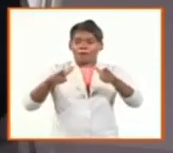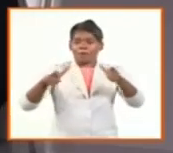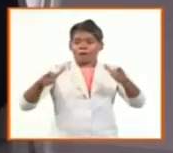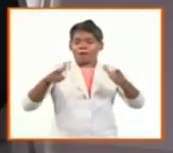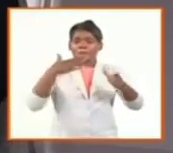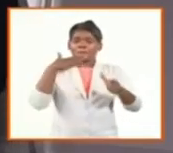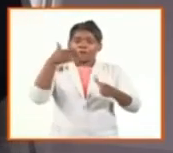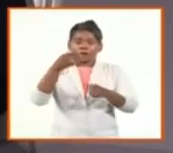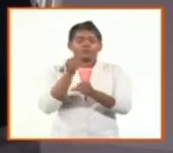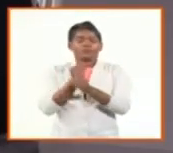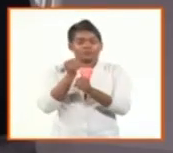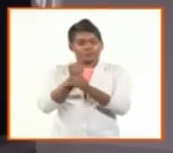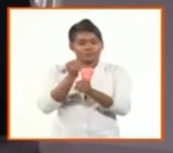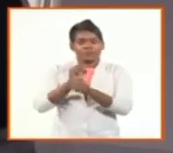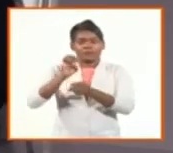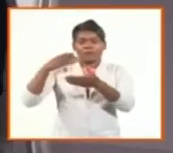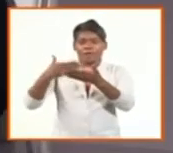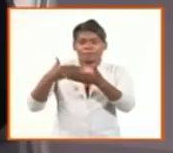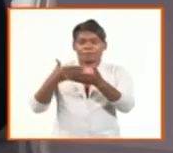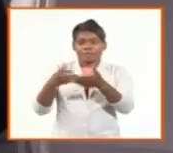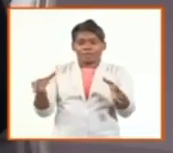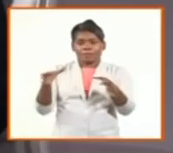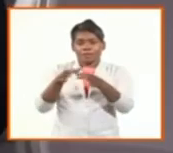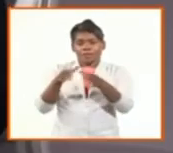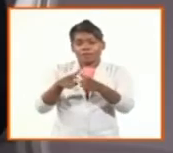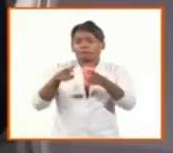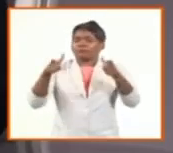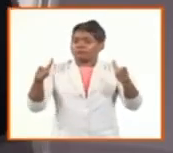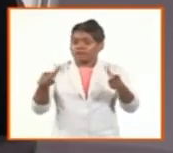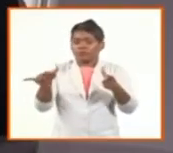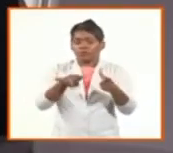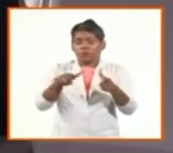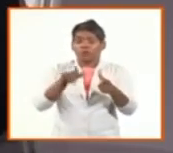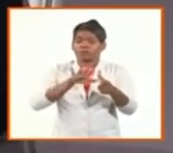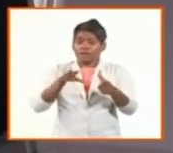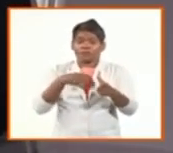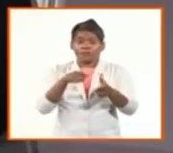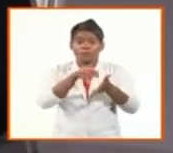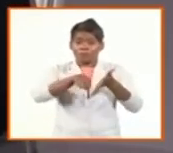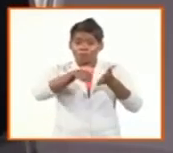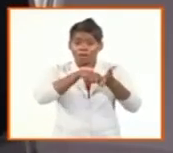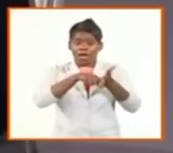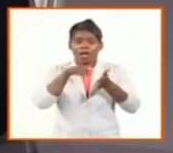económicos, de este sector, como complemento de nuestro modelo económico, tal y como está diseñado.